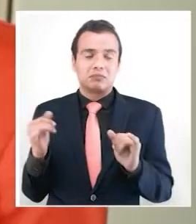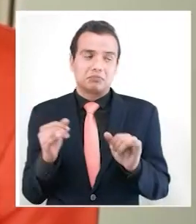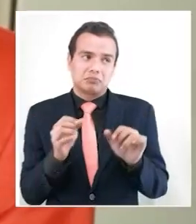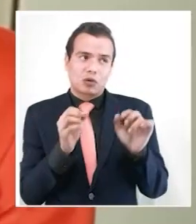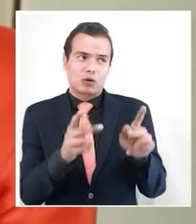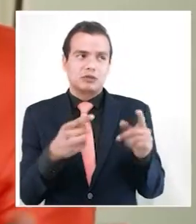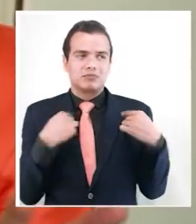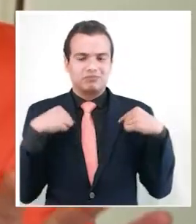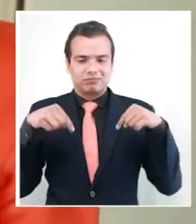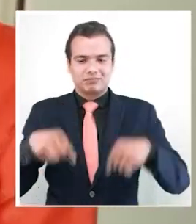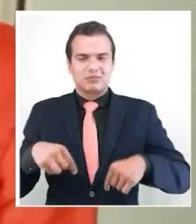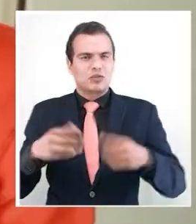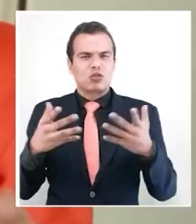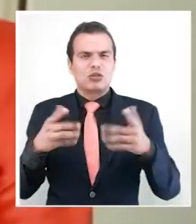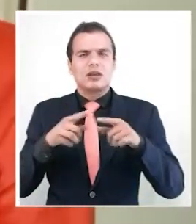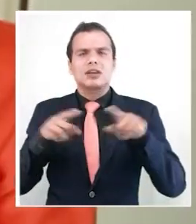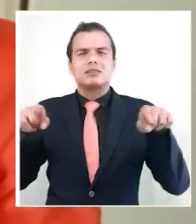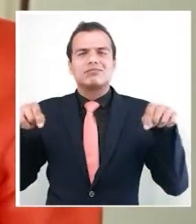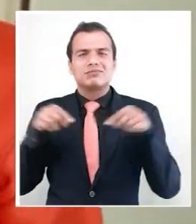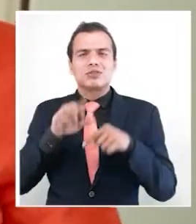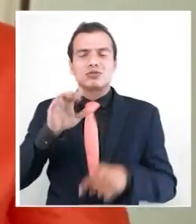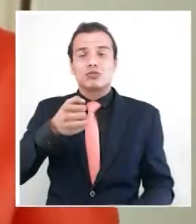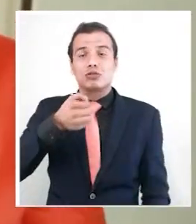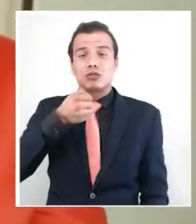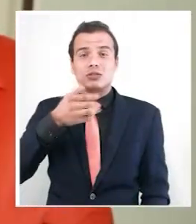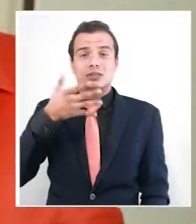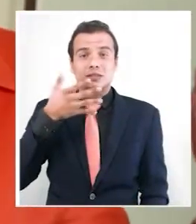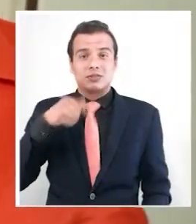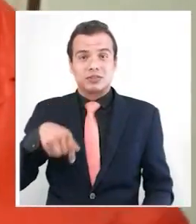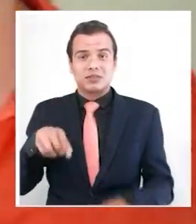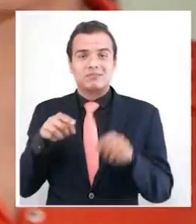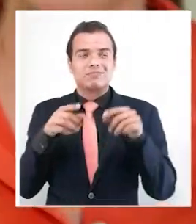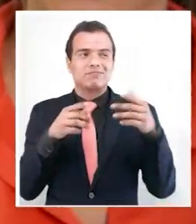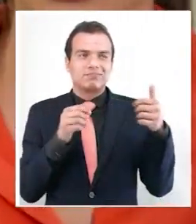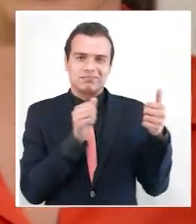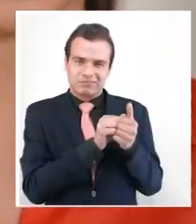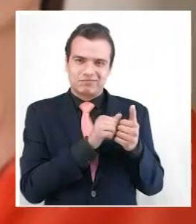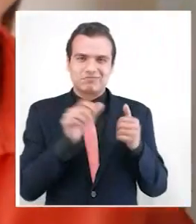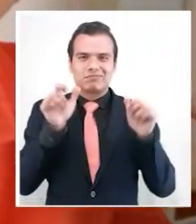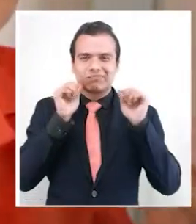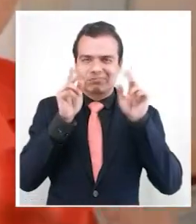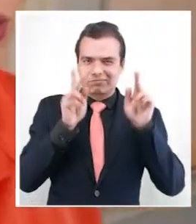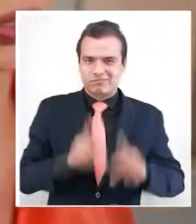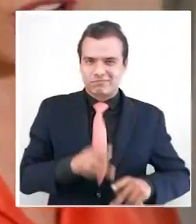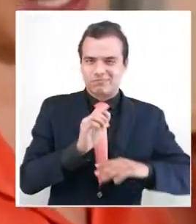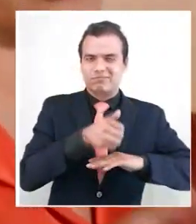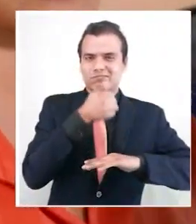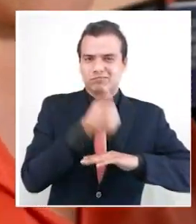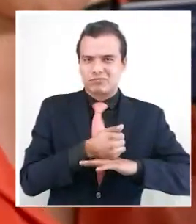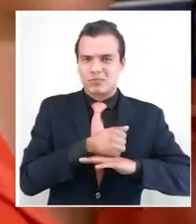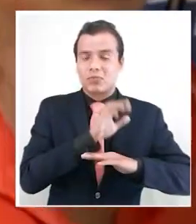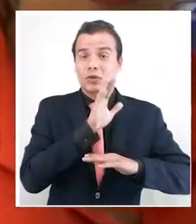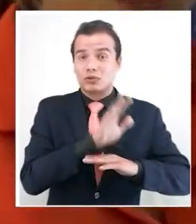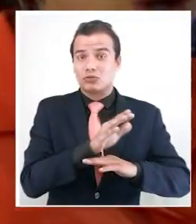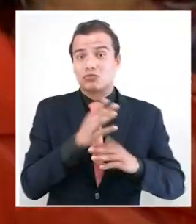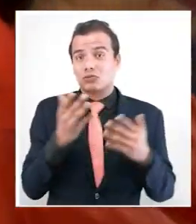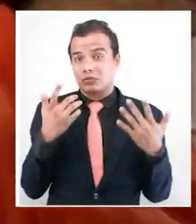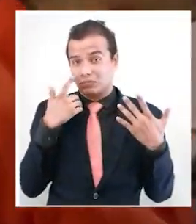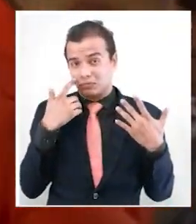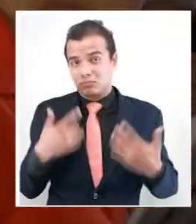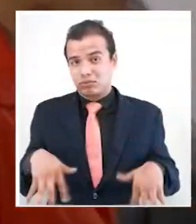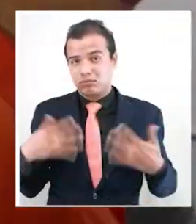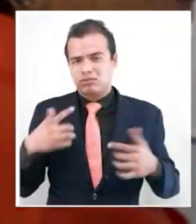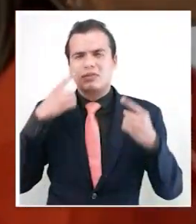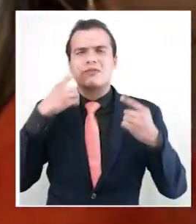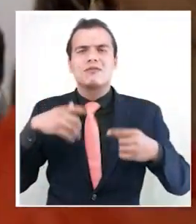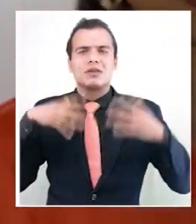en la redacción del noticiero Noticinco y precisamente aquí, en una de las salas de edición, está el director, lo decíamos, de este medio